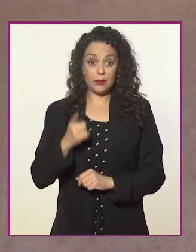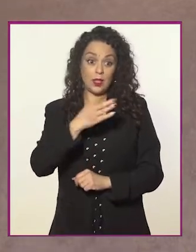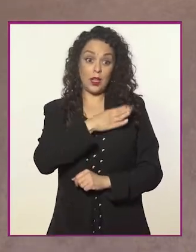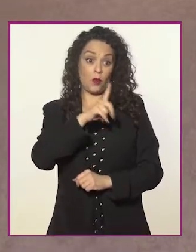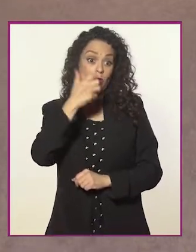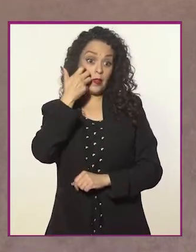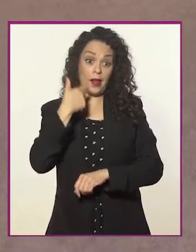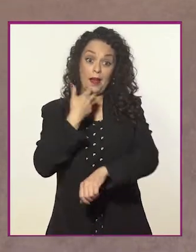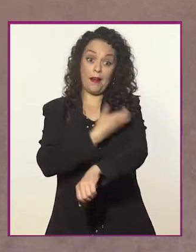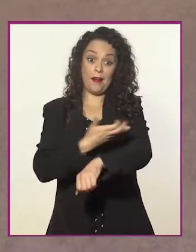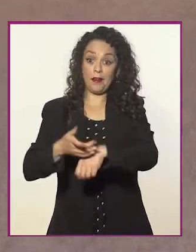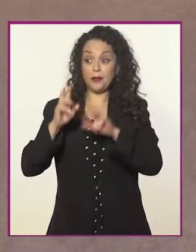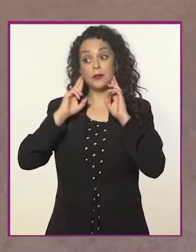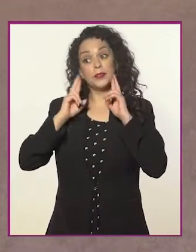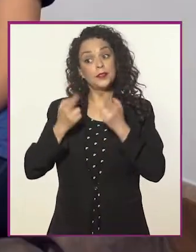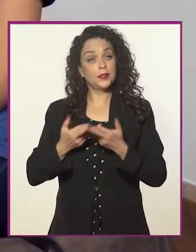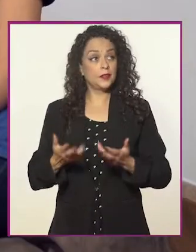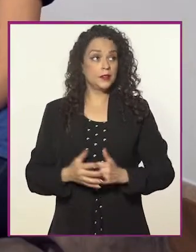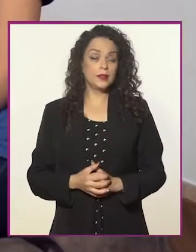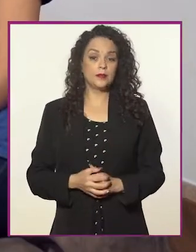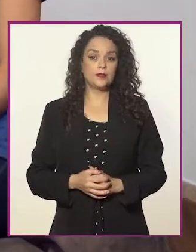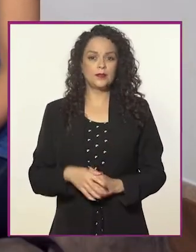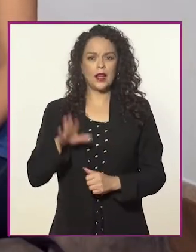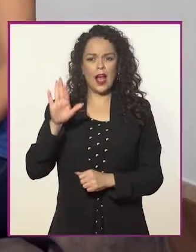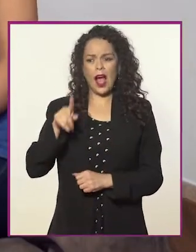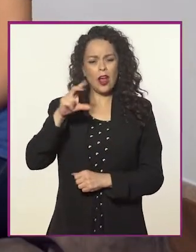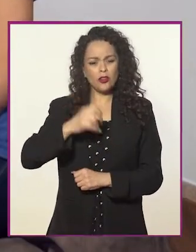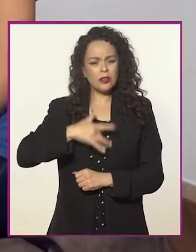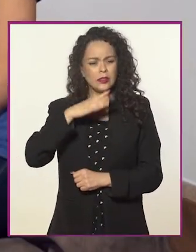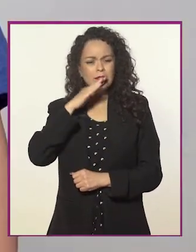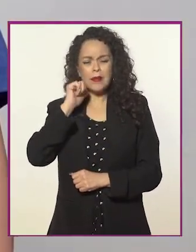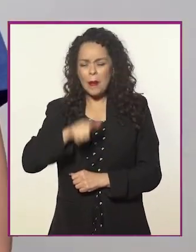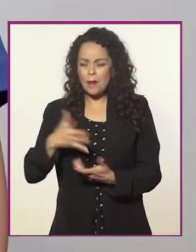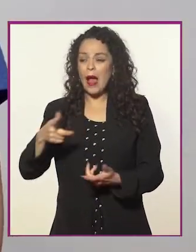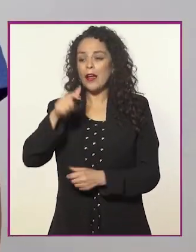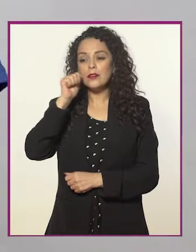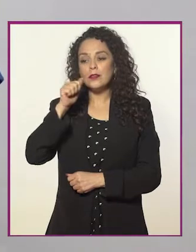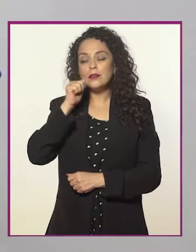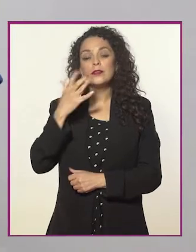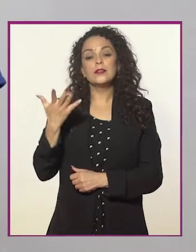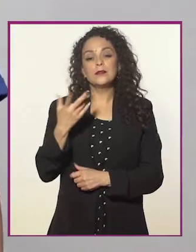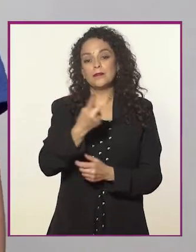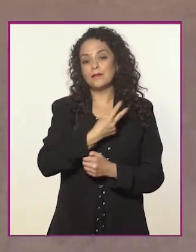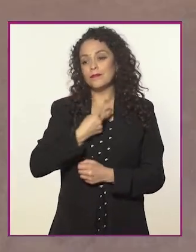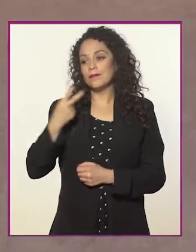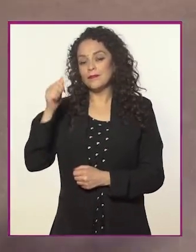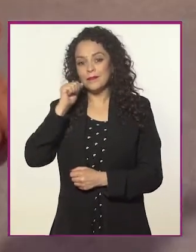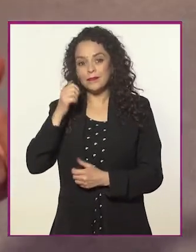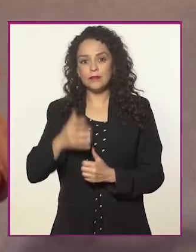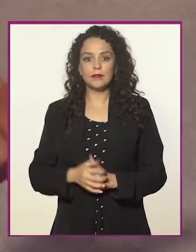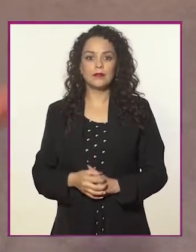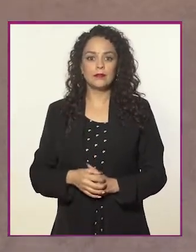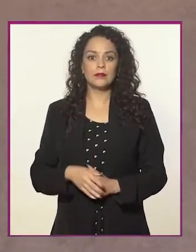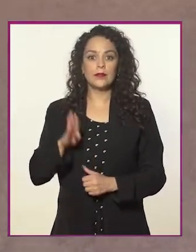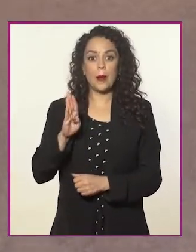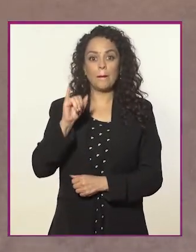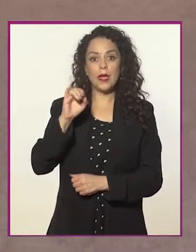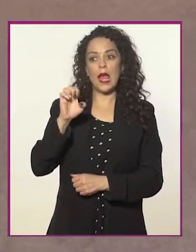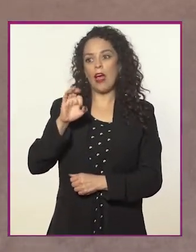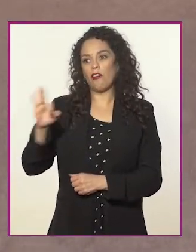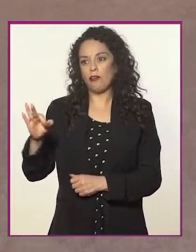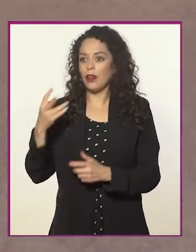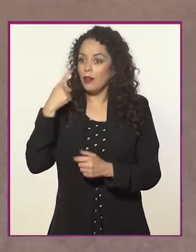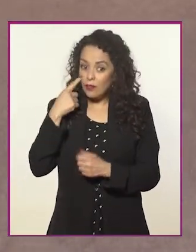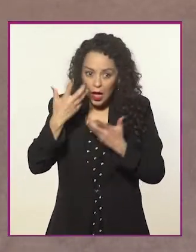que te acompañara a la reunión. Ay, Yugi, no te sientas mal. Tú sabes que siempre serás mi BFF. ¿Ves?